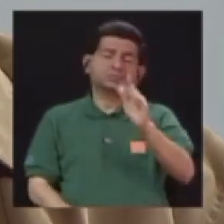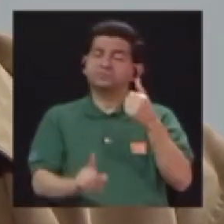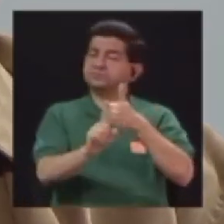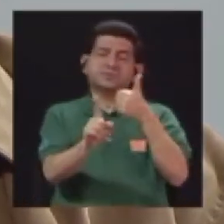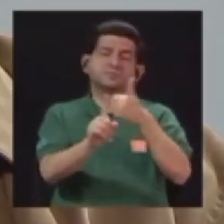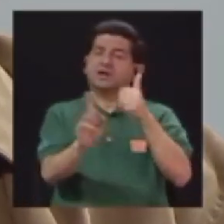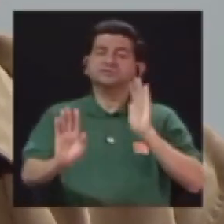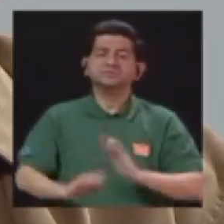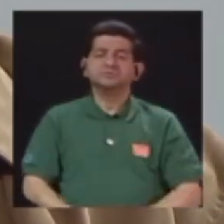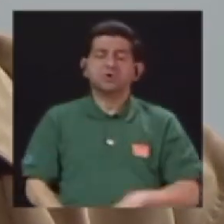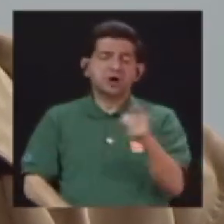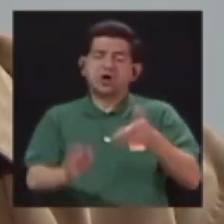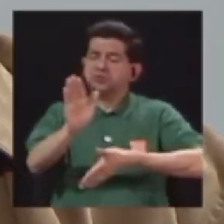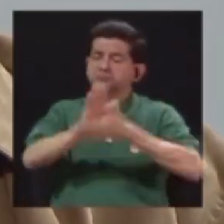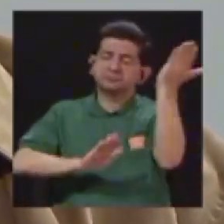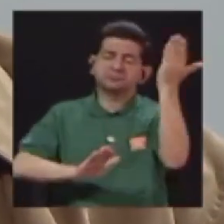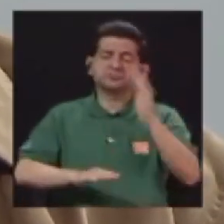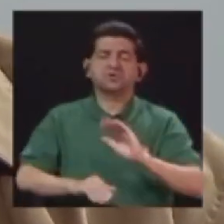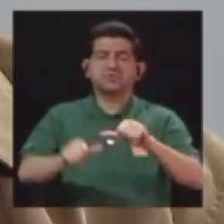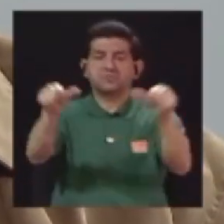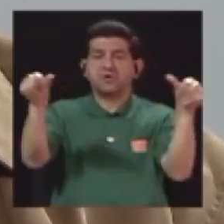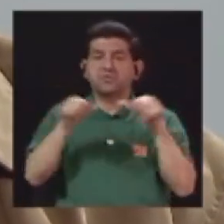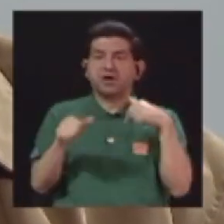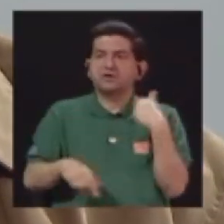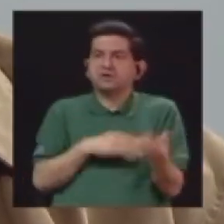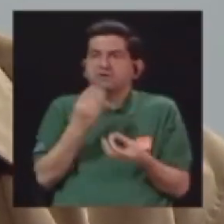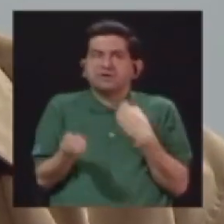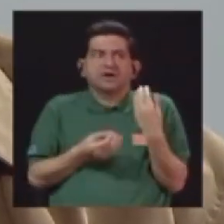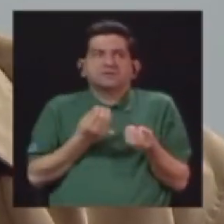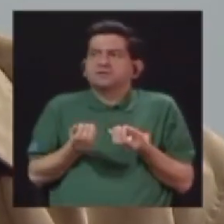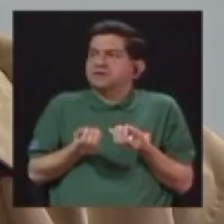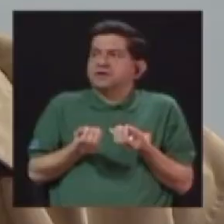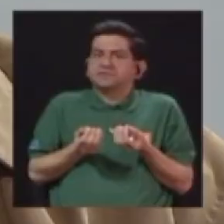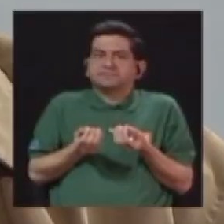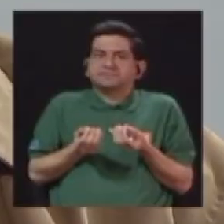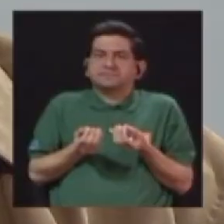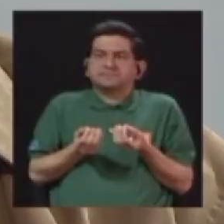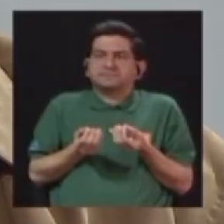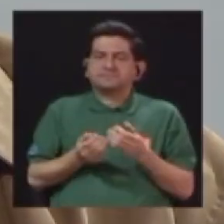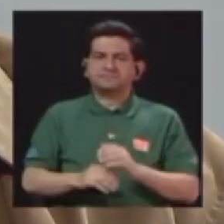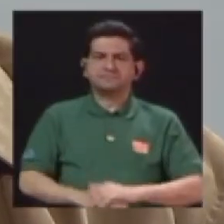¿verdad? Y él se fue a su aula y yo no sabía qué hacer. Y entonces